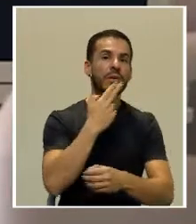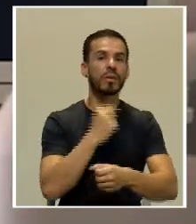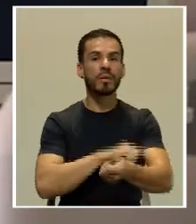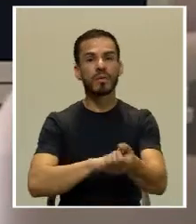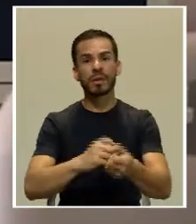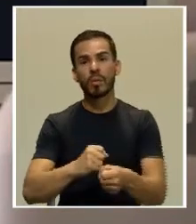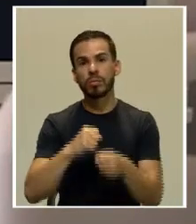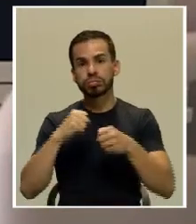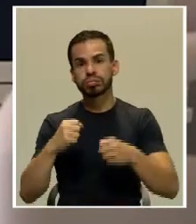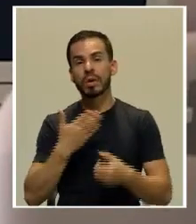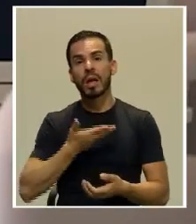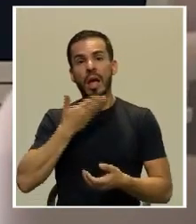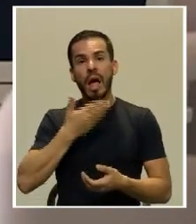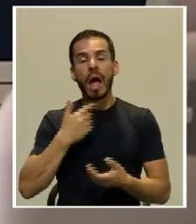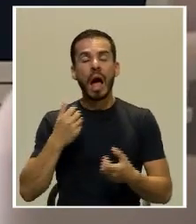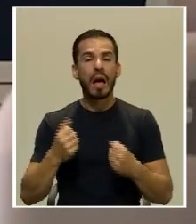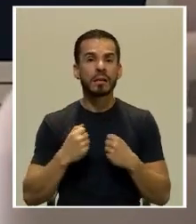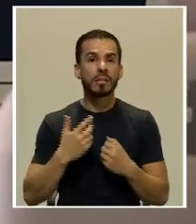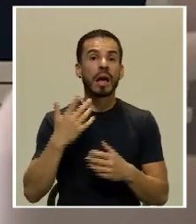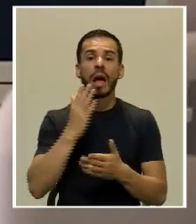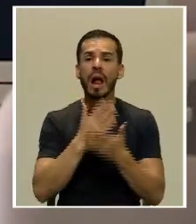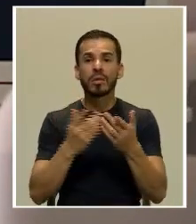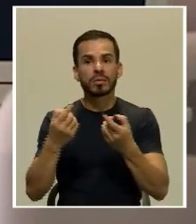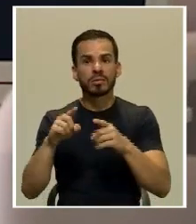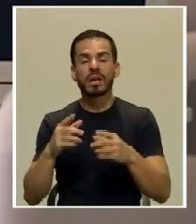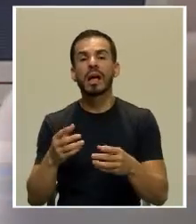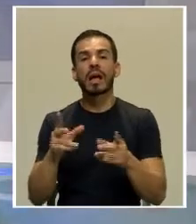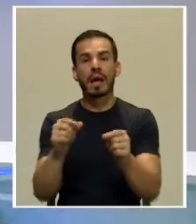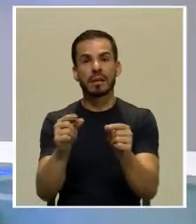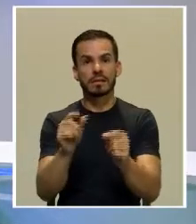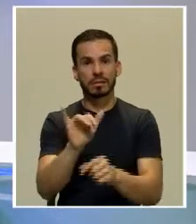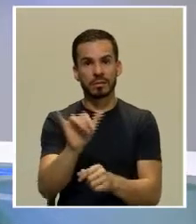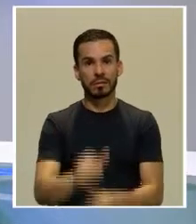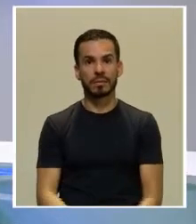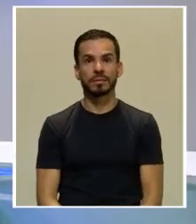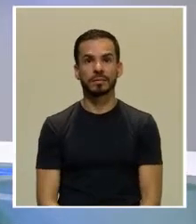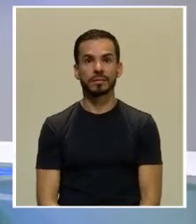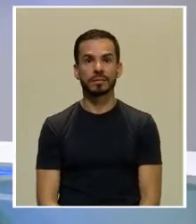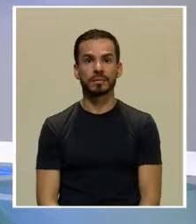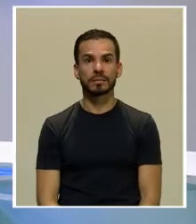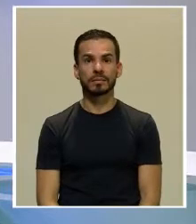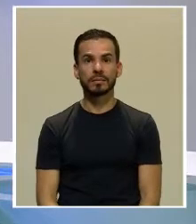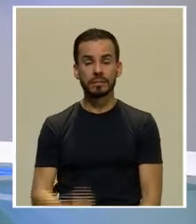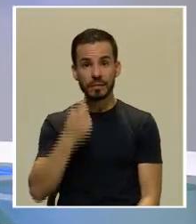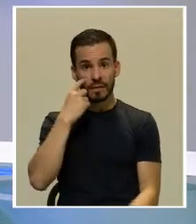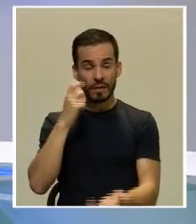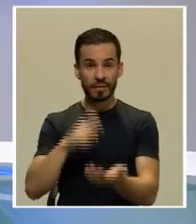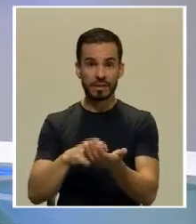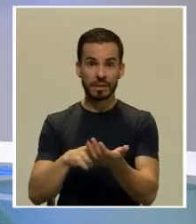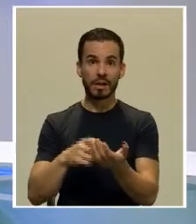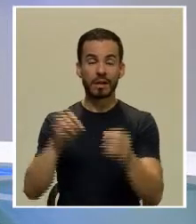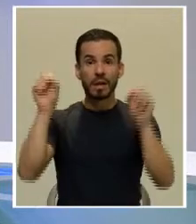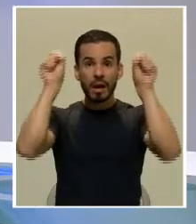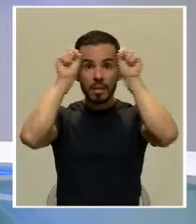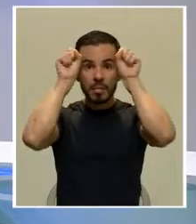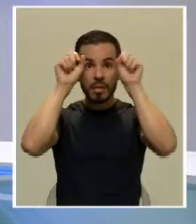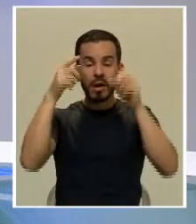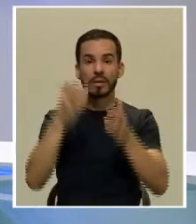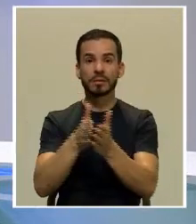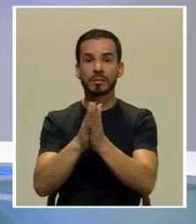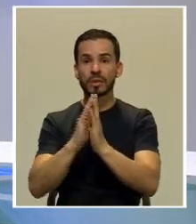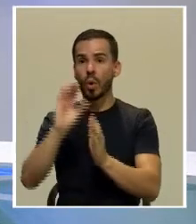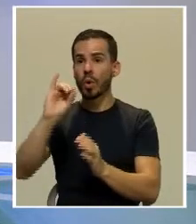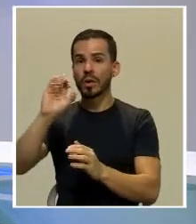diabetes, obesidad, asma y en algunos casos cáncer. La Fiscalía de Pavas solicitó al